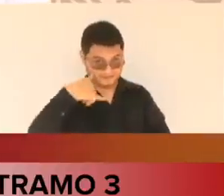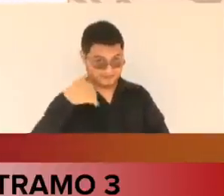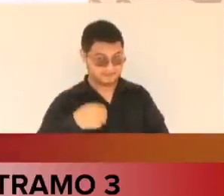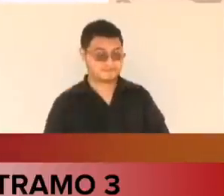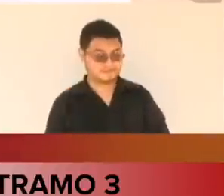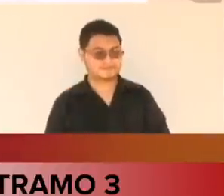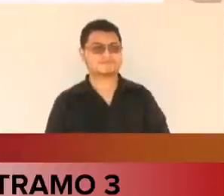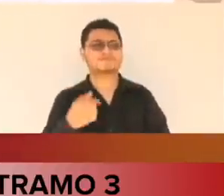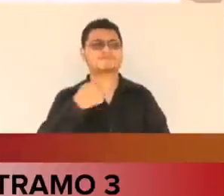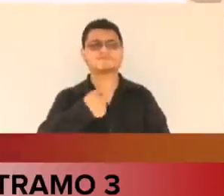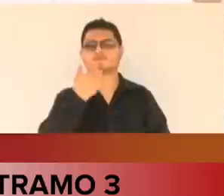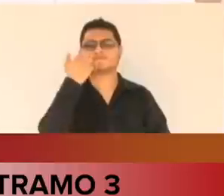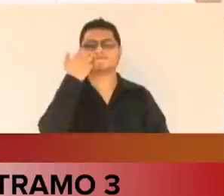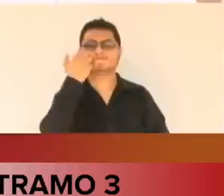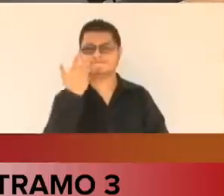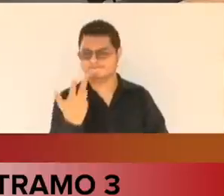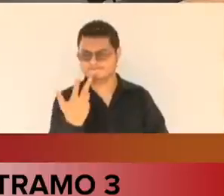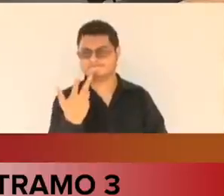quiero, además de